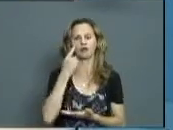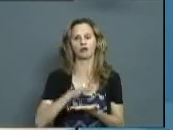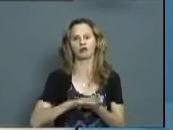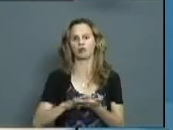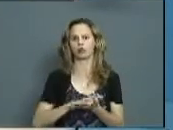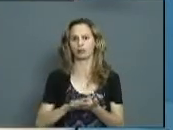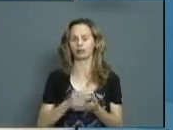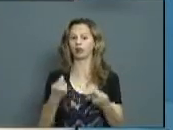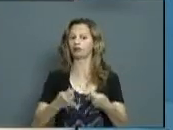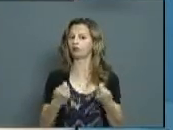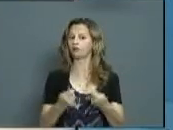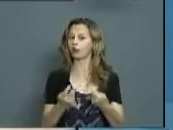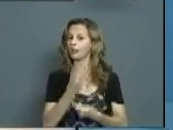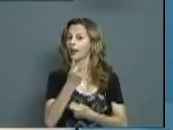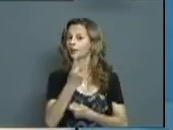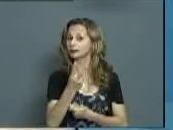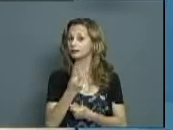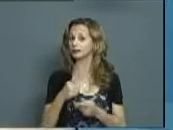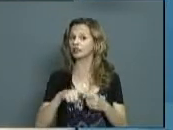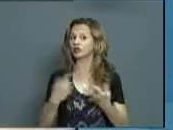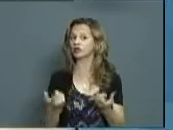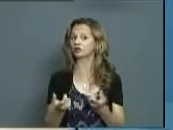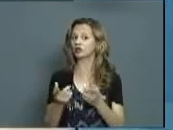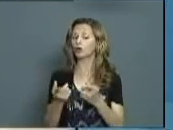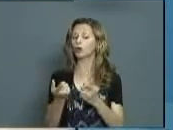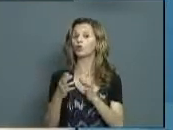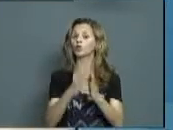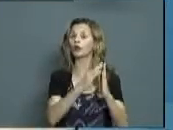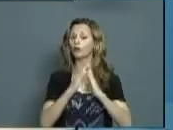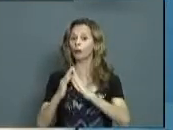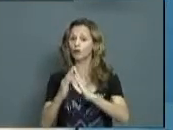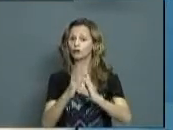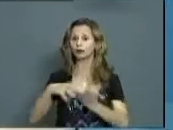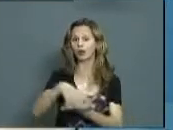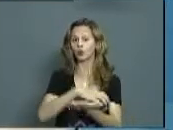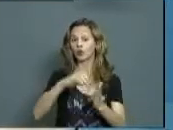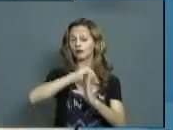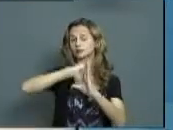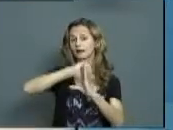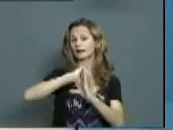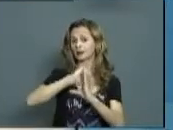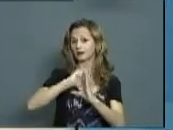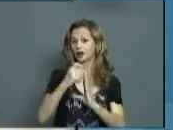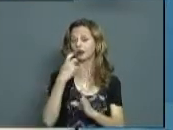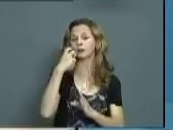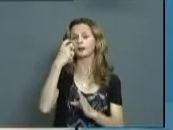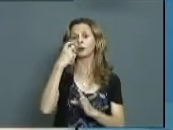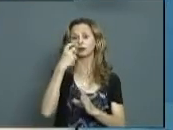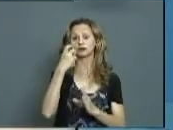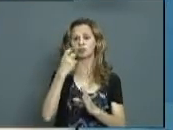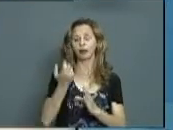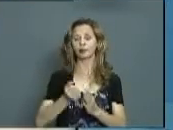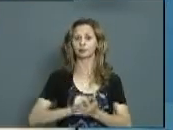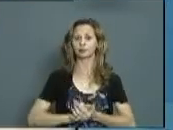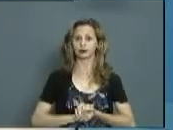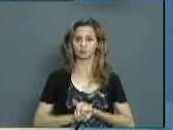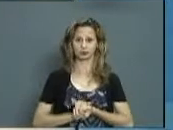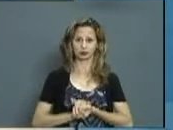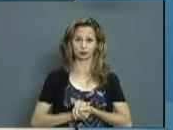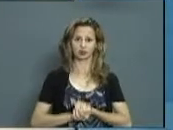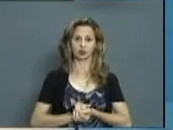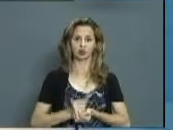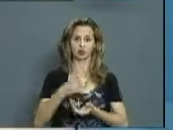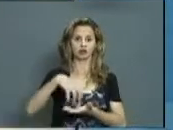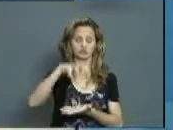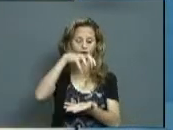esto se atendiera. Es una comunidad, porque lo conozco, está bien alejada del municipio, del centro del poblado de San Germán, que es el